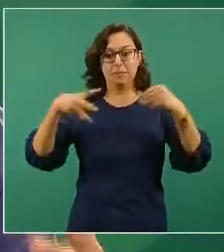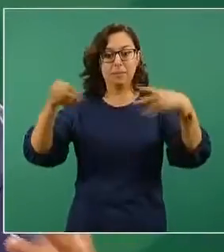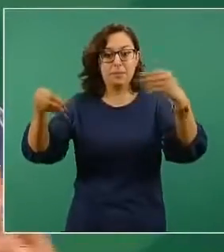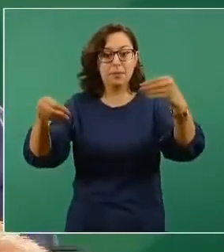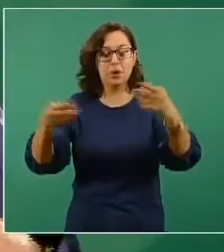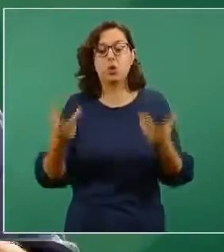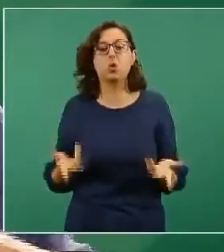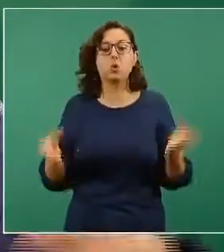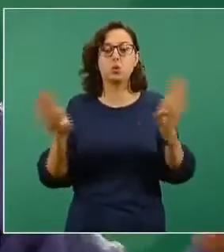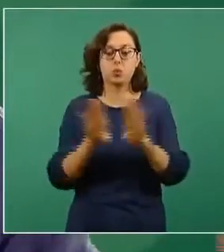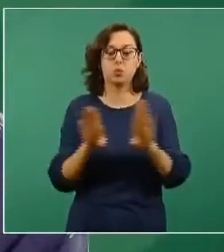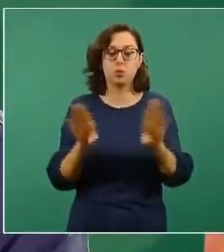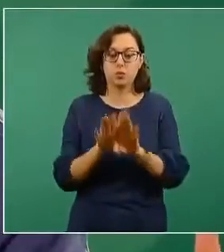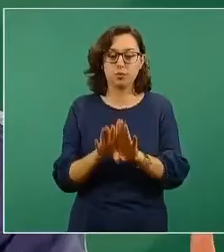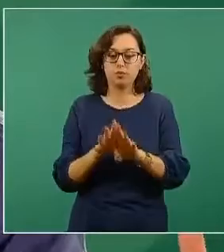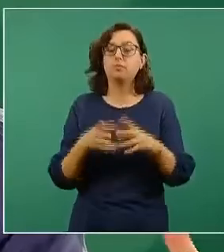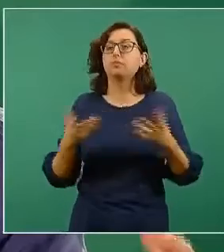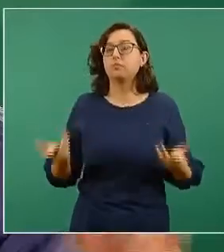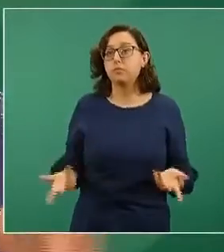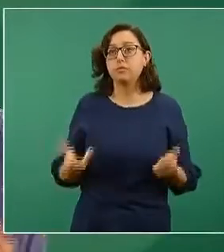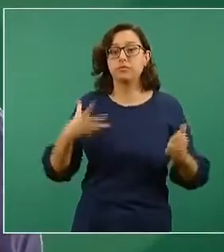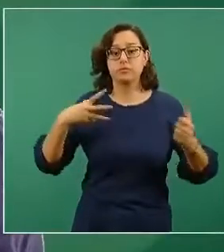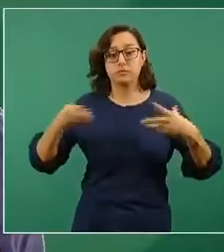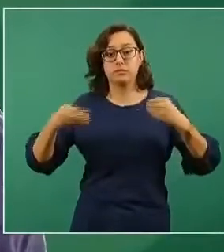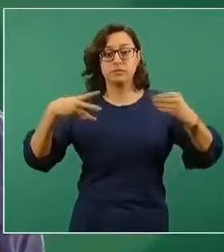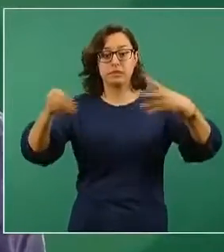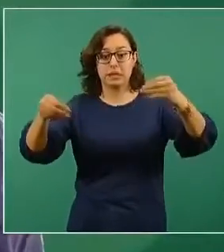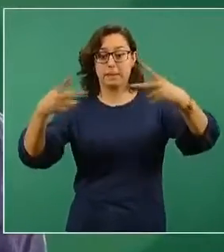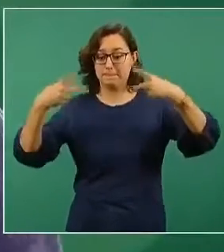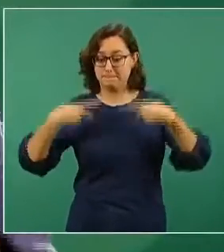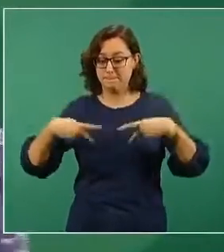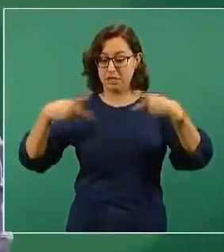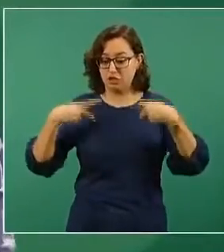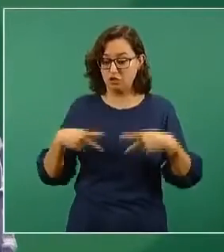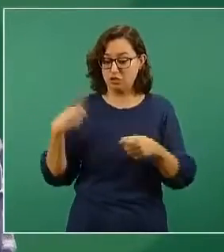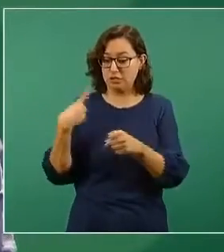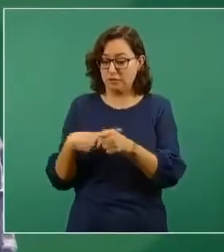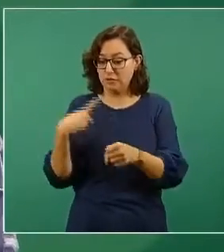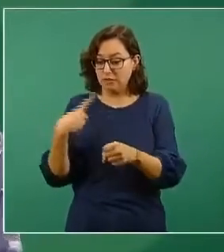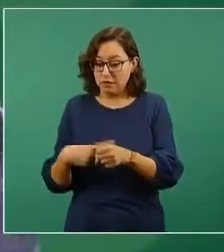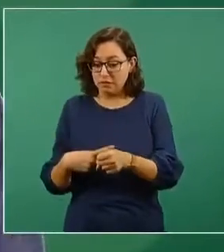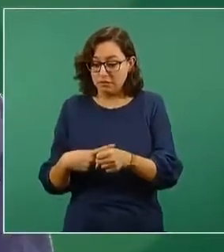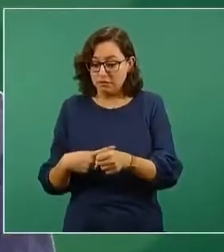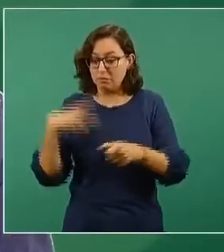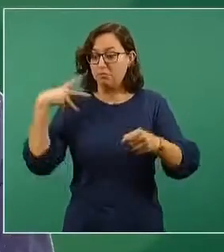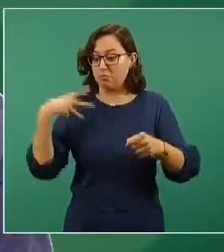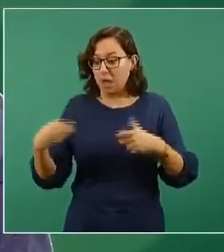más grande es la población susceptible y la cantidad de personas infectantes.